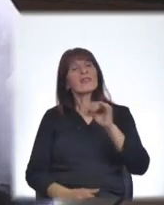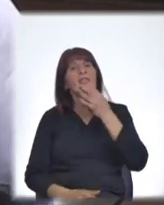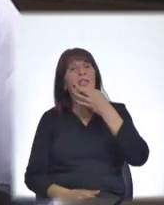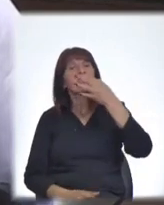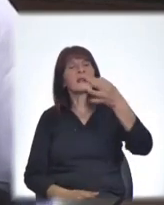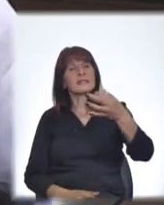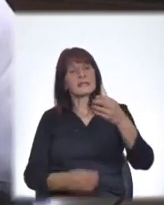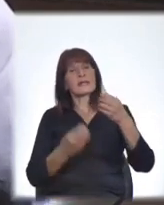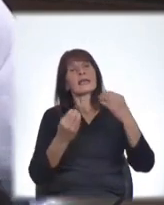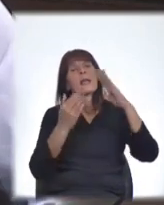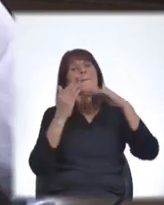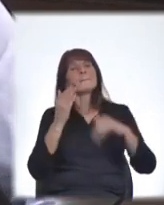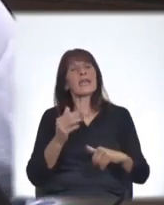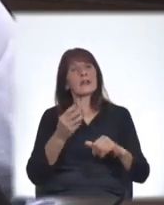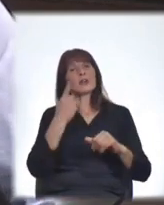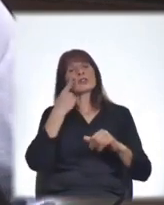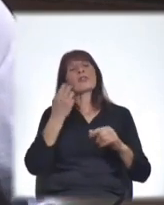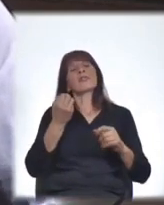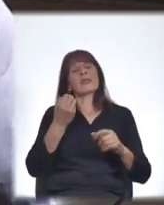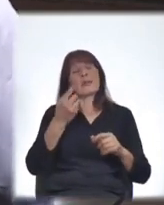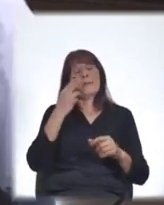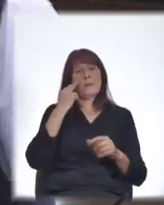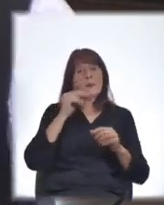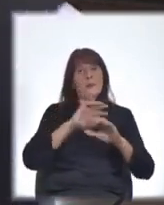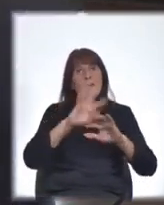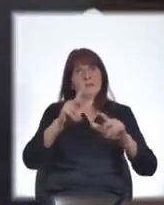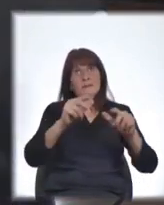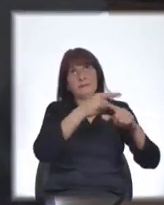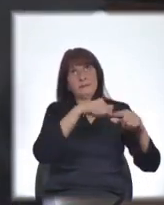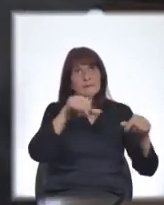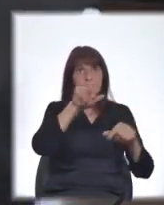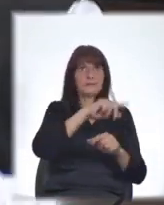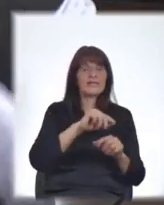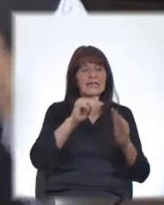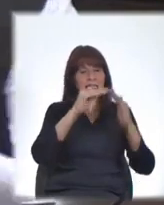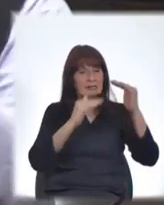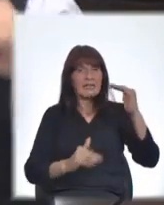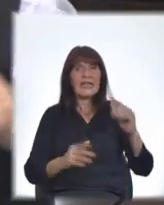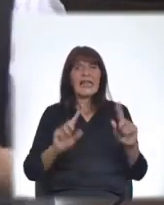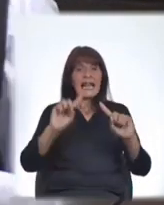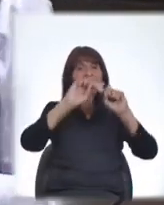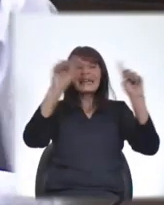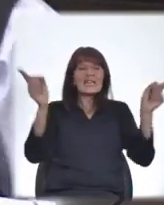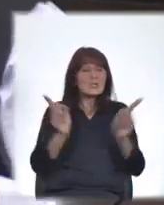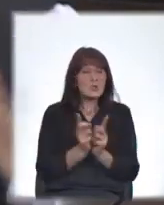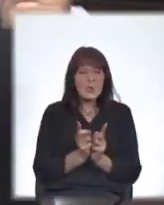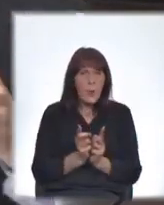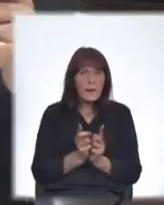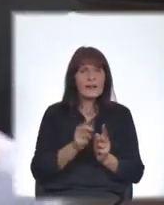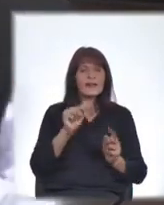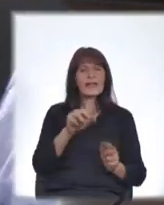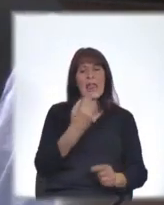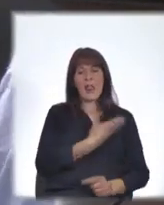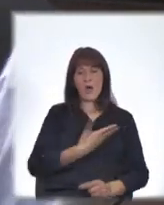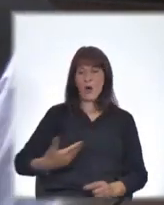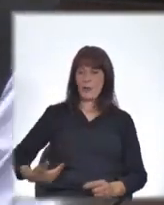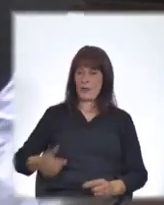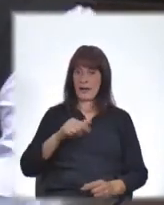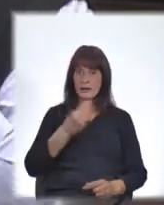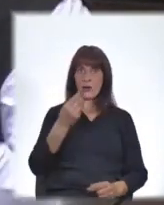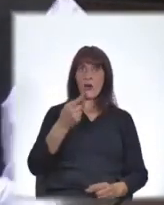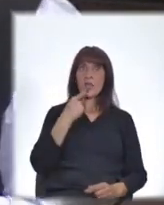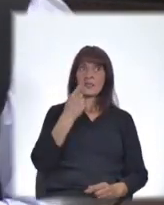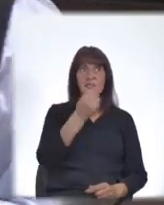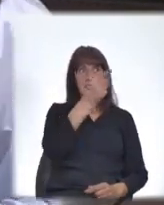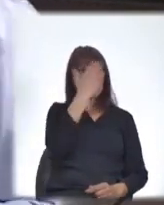menor percepción de corrupción de toda América Latina, en página 9. En resumen, señor presidente, el gobierno que representa a la coalición aquí Dice